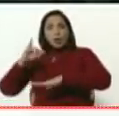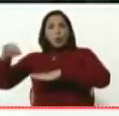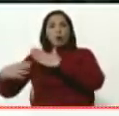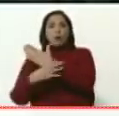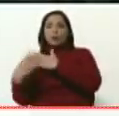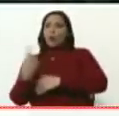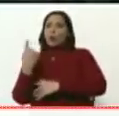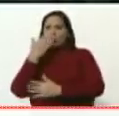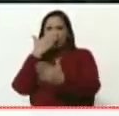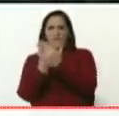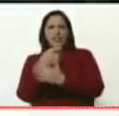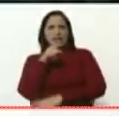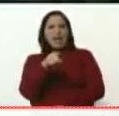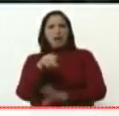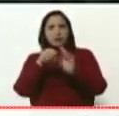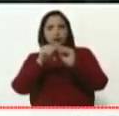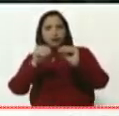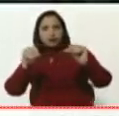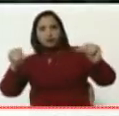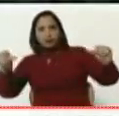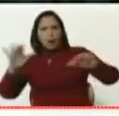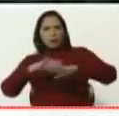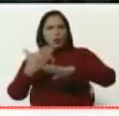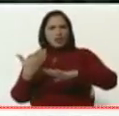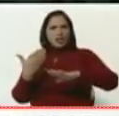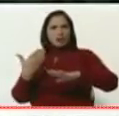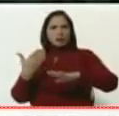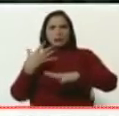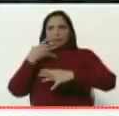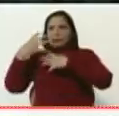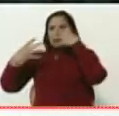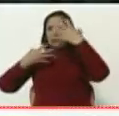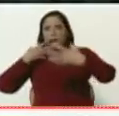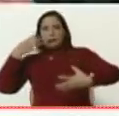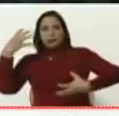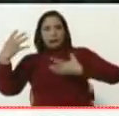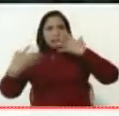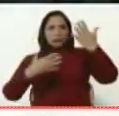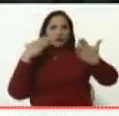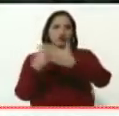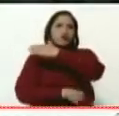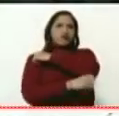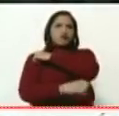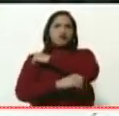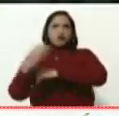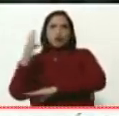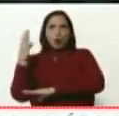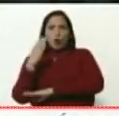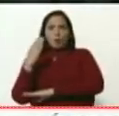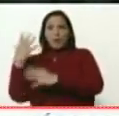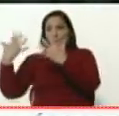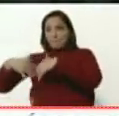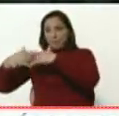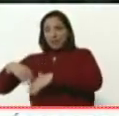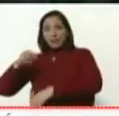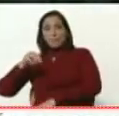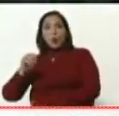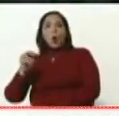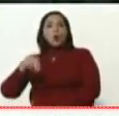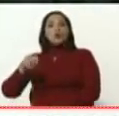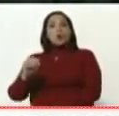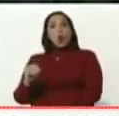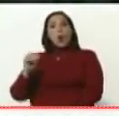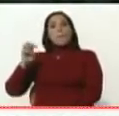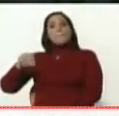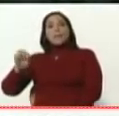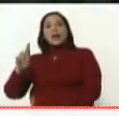es el desierto, porque los escándalos de corrupción en Colombia con la empresa Monómero, en Estados Unidos con la